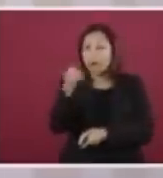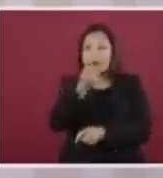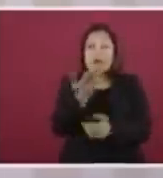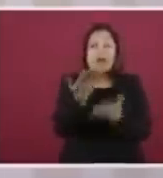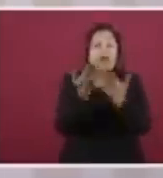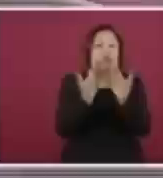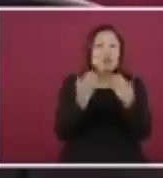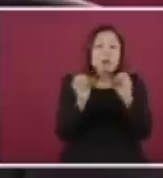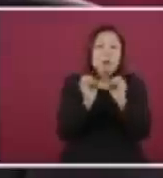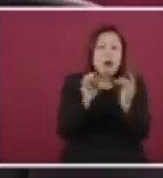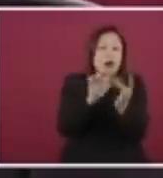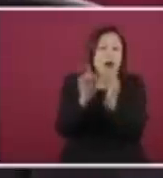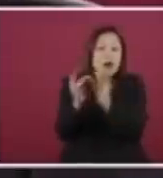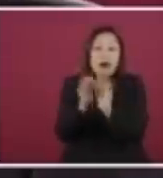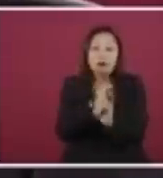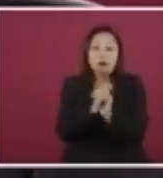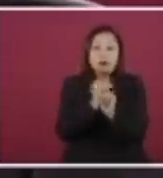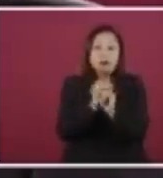conectividad.